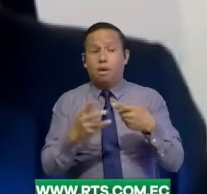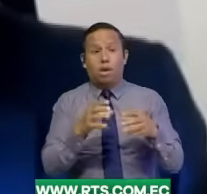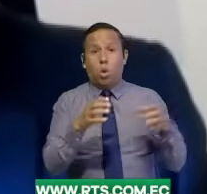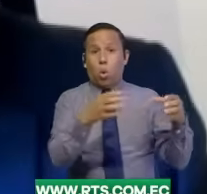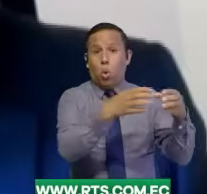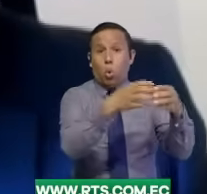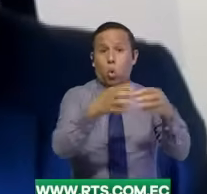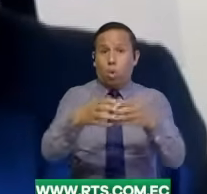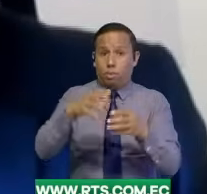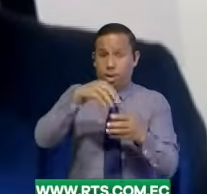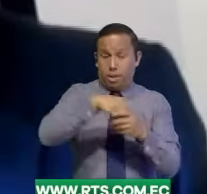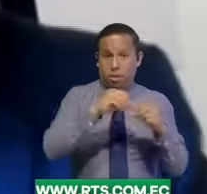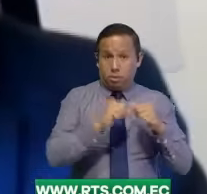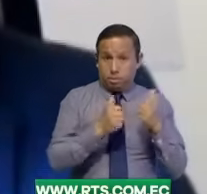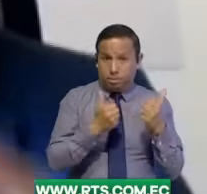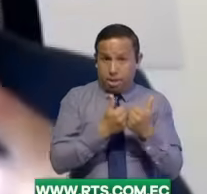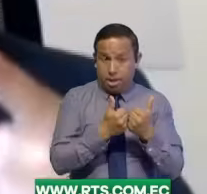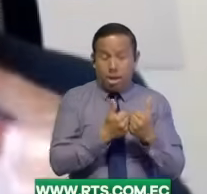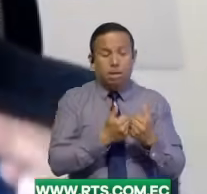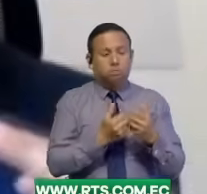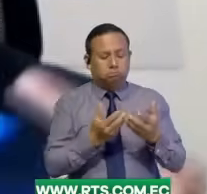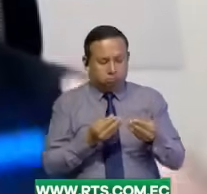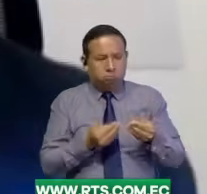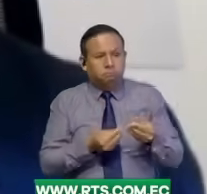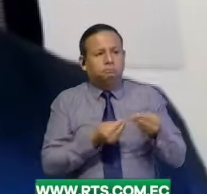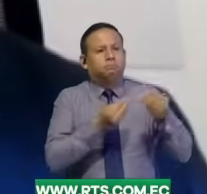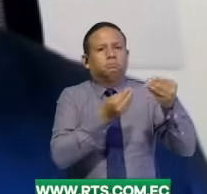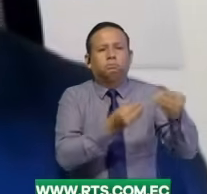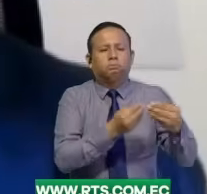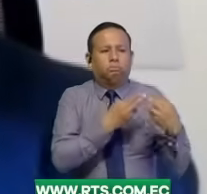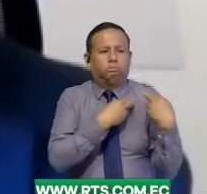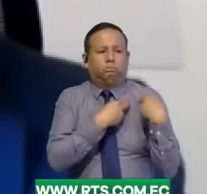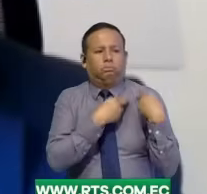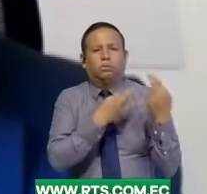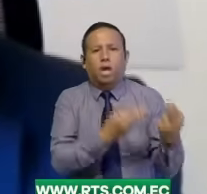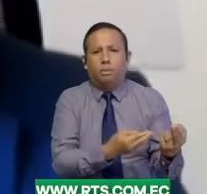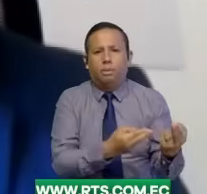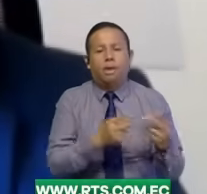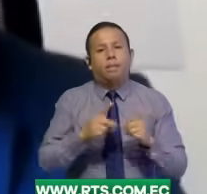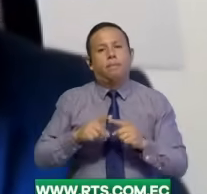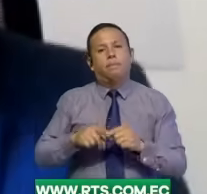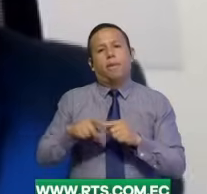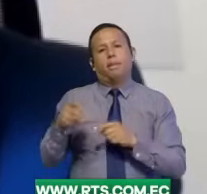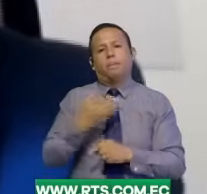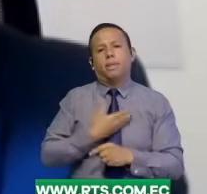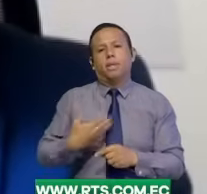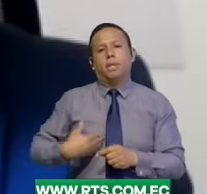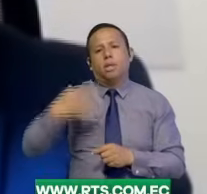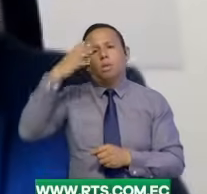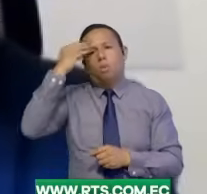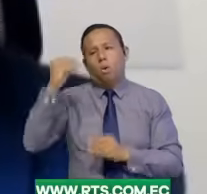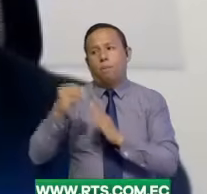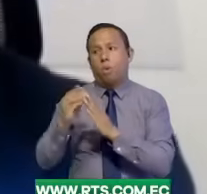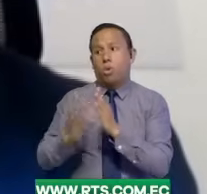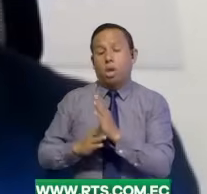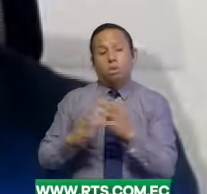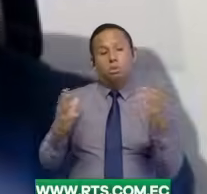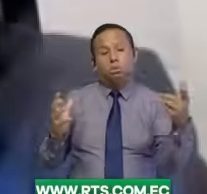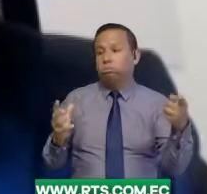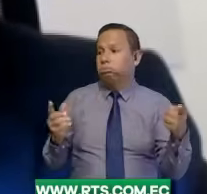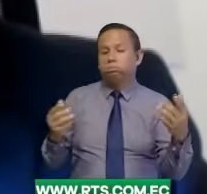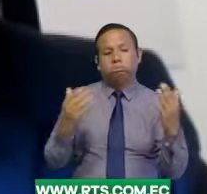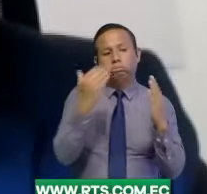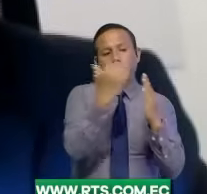comisiones respectivas permanentes de acuerdo a cómo el presidente Noboa envíe el proyecto de ley, o en su